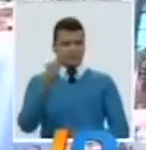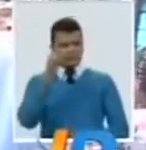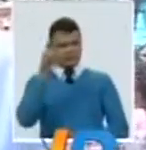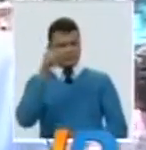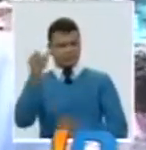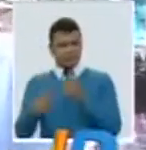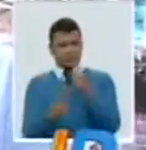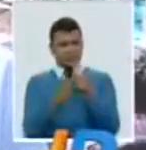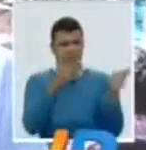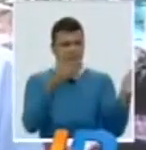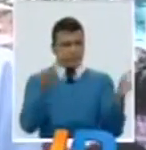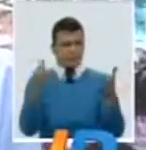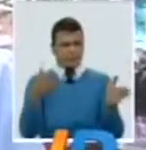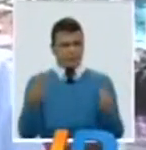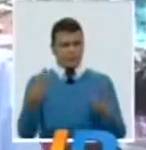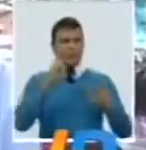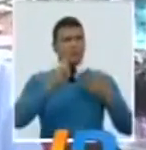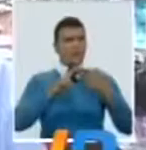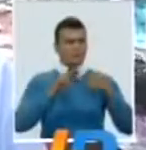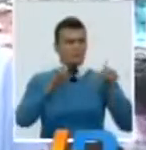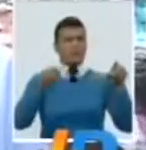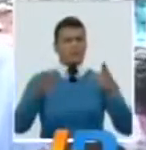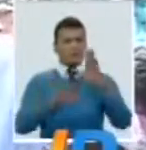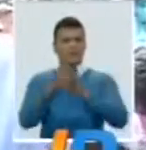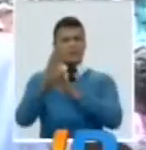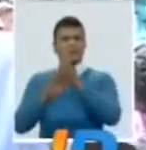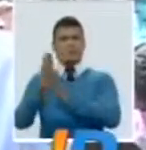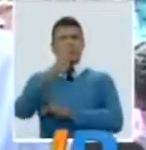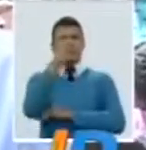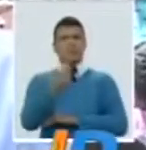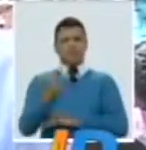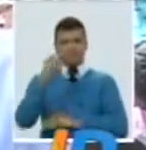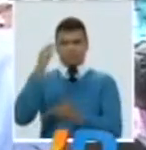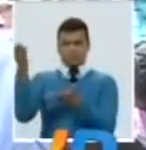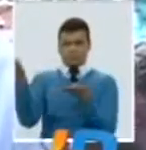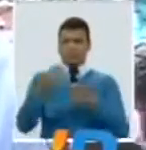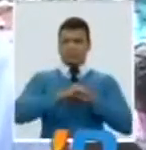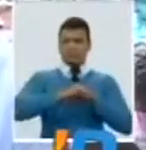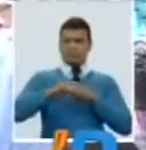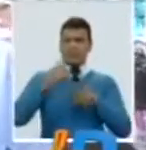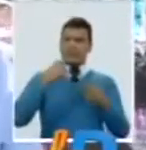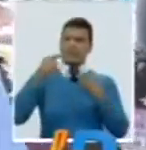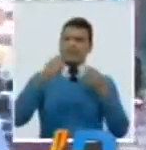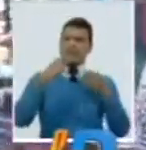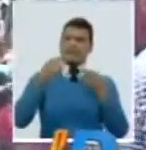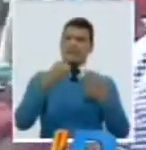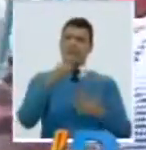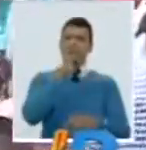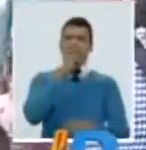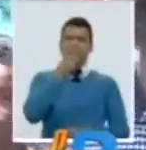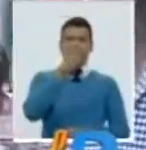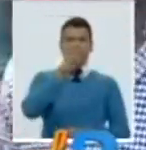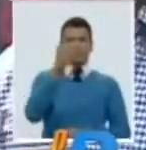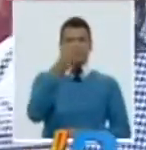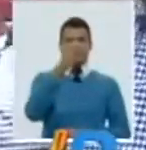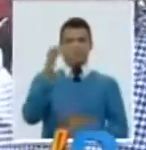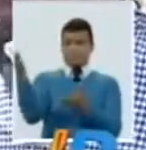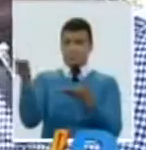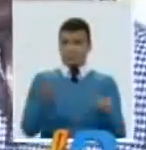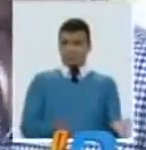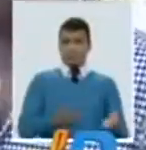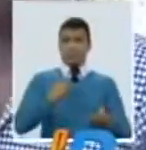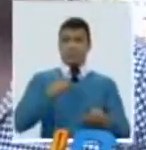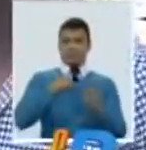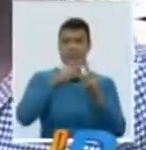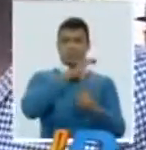este proceso, que conoce a muchos de los que hoy triunfan en Brasil y que lo hemos querido invitar a Más Pacífico para dialogar con nosotros. Hugo Rodallega, bienvenido a Más Pacífico y